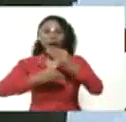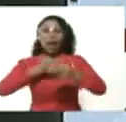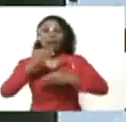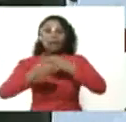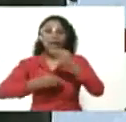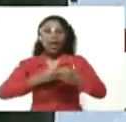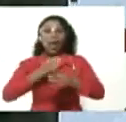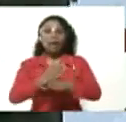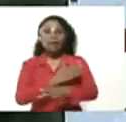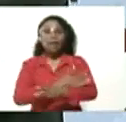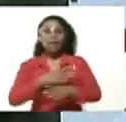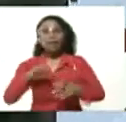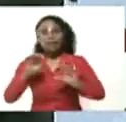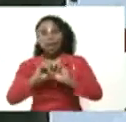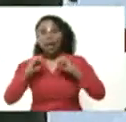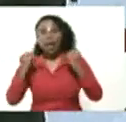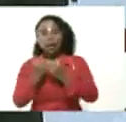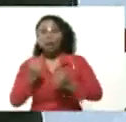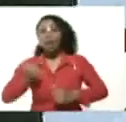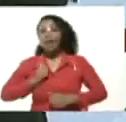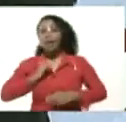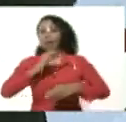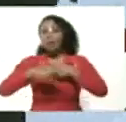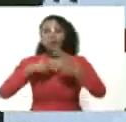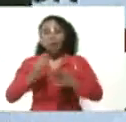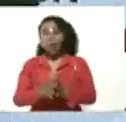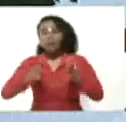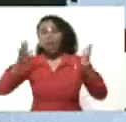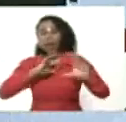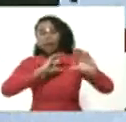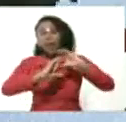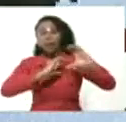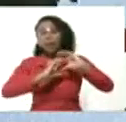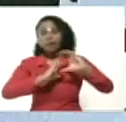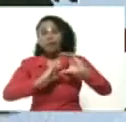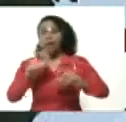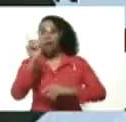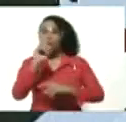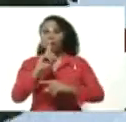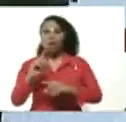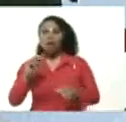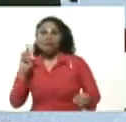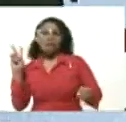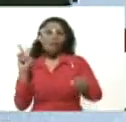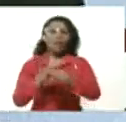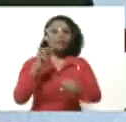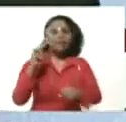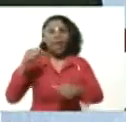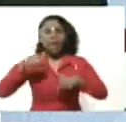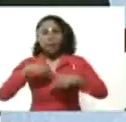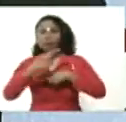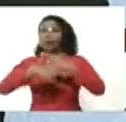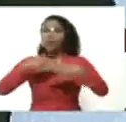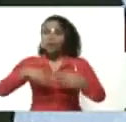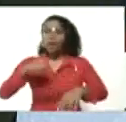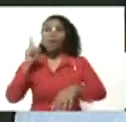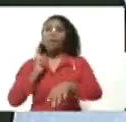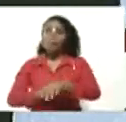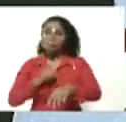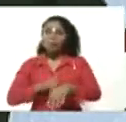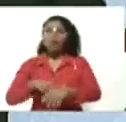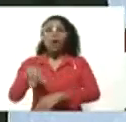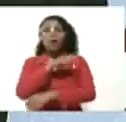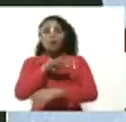la antesala de cualquier revolución es una gran conversación. Y una revolución no es un asalto violento al poder. Una revolución es un momento en donde